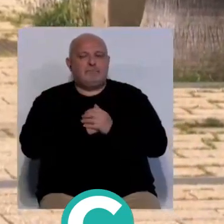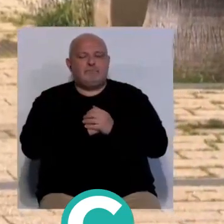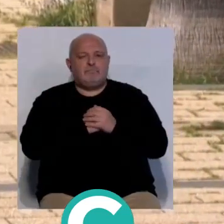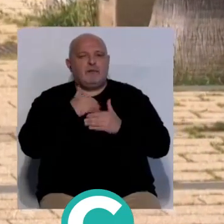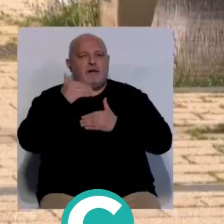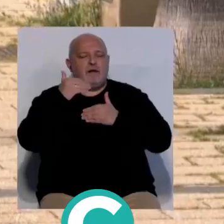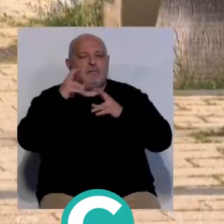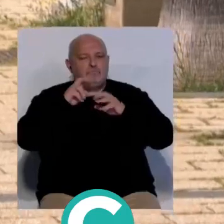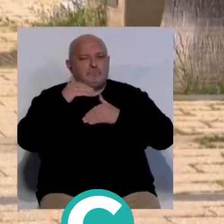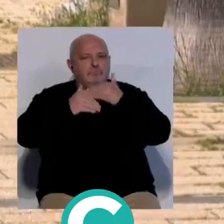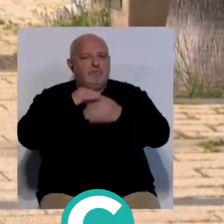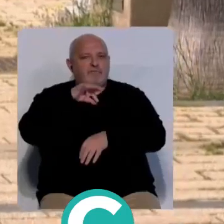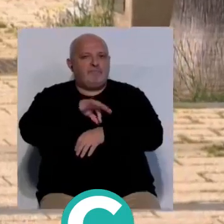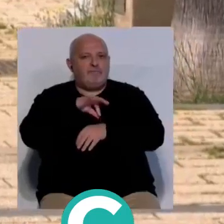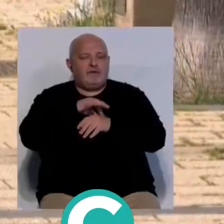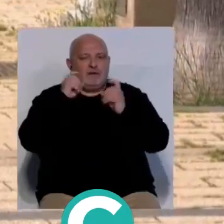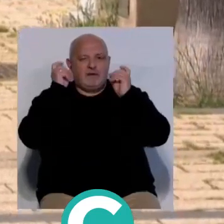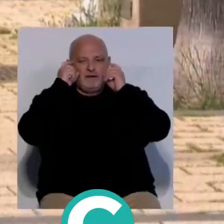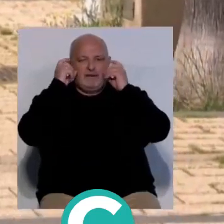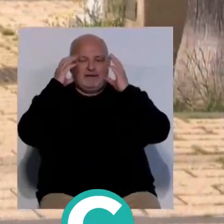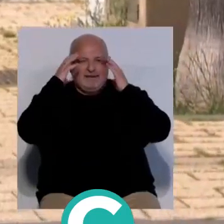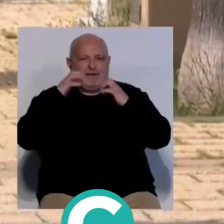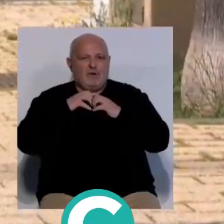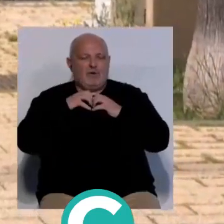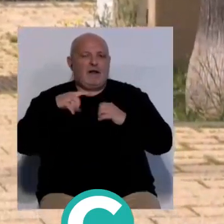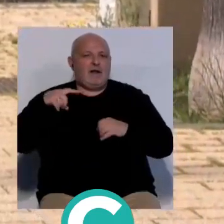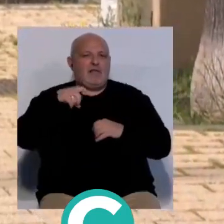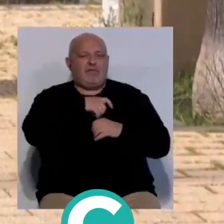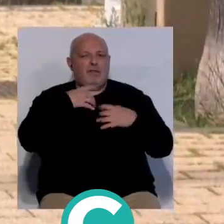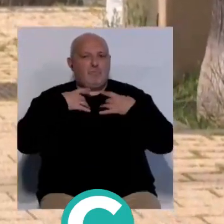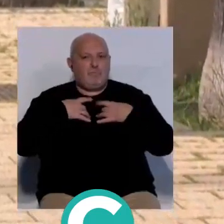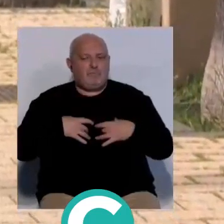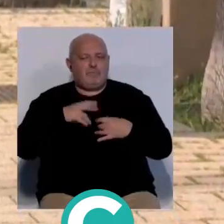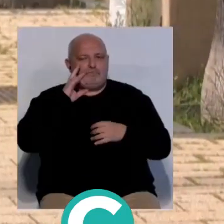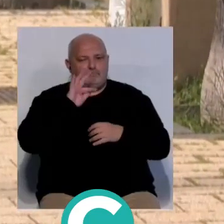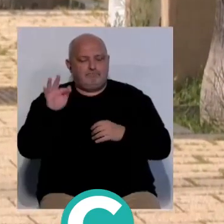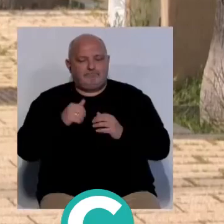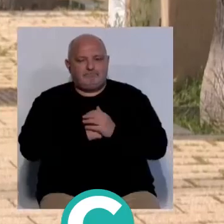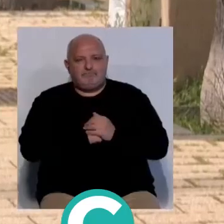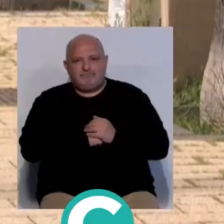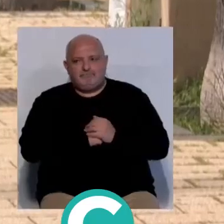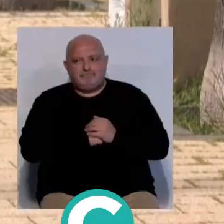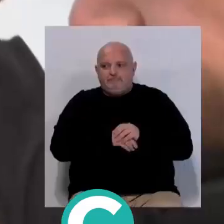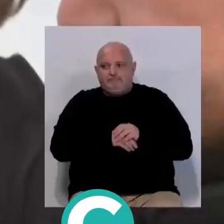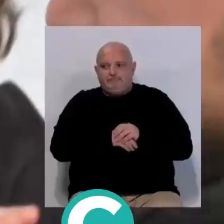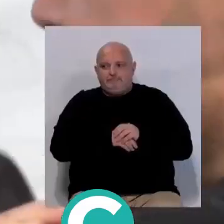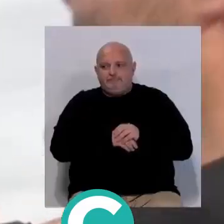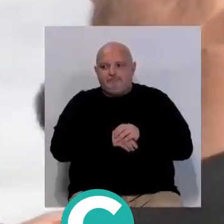de avances en enfermedades neurológicas y contra el cáncer de pulmón. ¡Lo vemos!